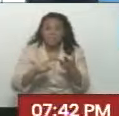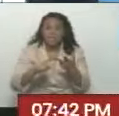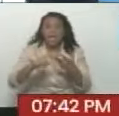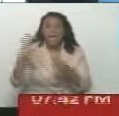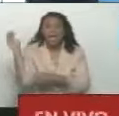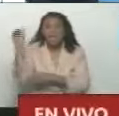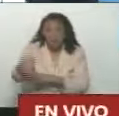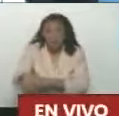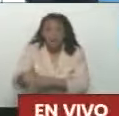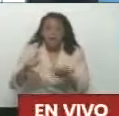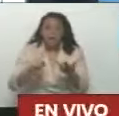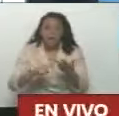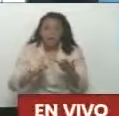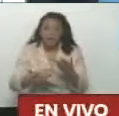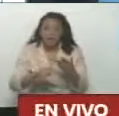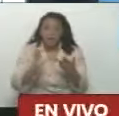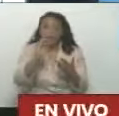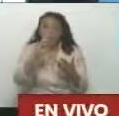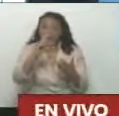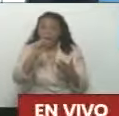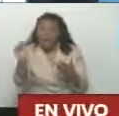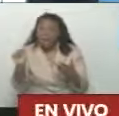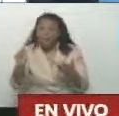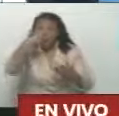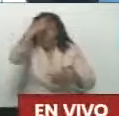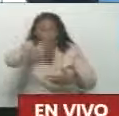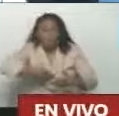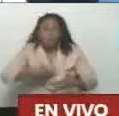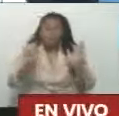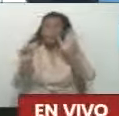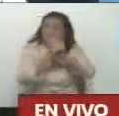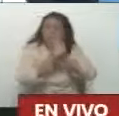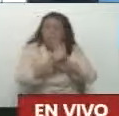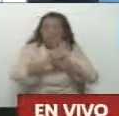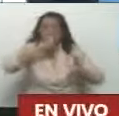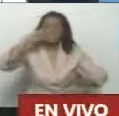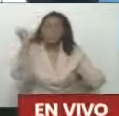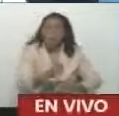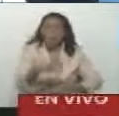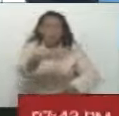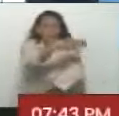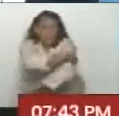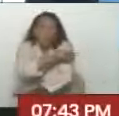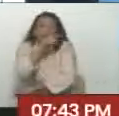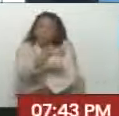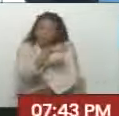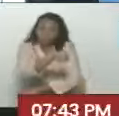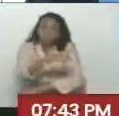Maracay. Orlando Figuera se transformó en un símbolo de un crimen de odio, del fascismo.